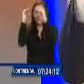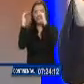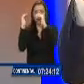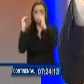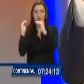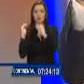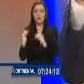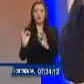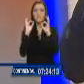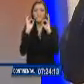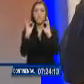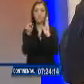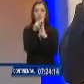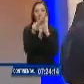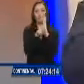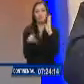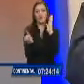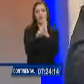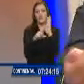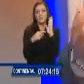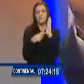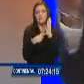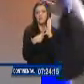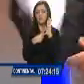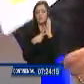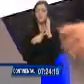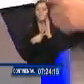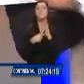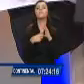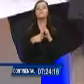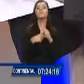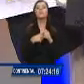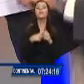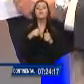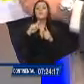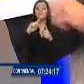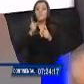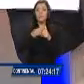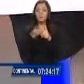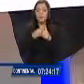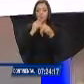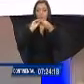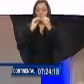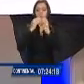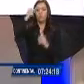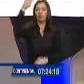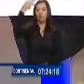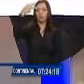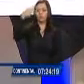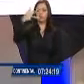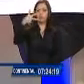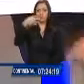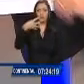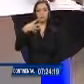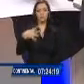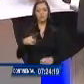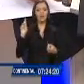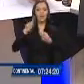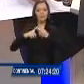de las normas. Y manda, primero hace una enumeración del 1 al 9... de la jerarquía de las